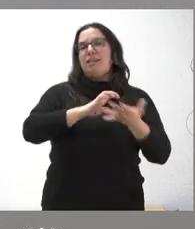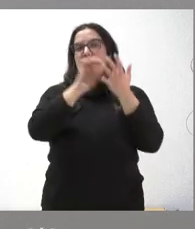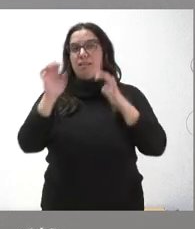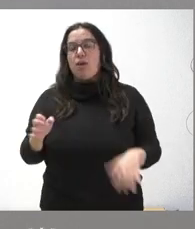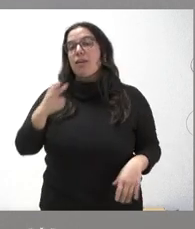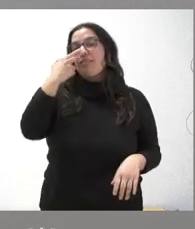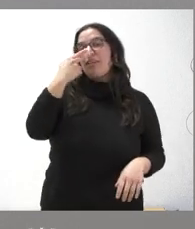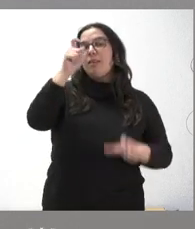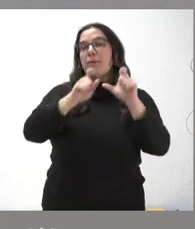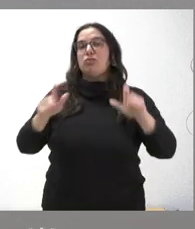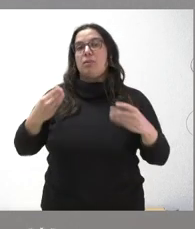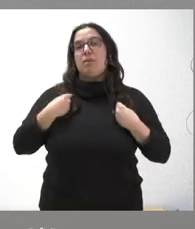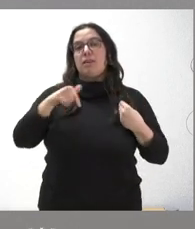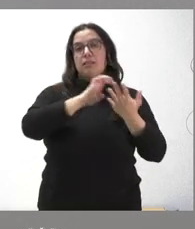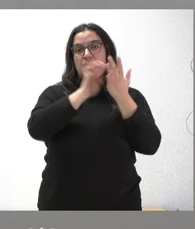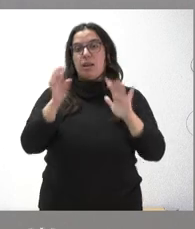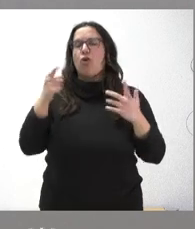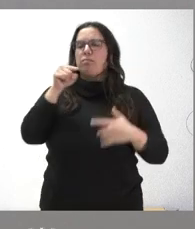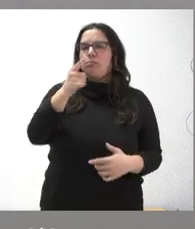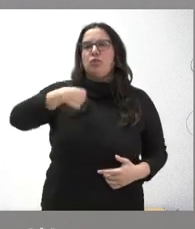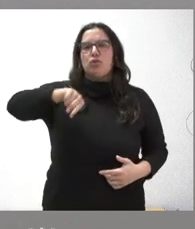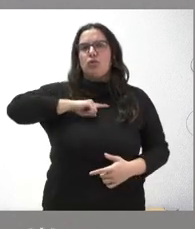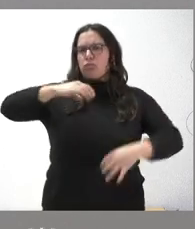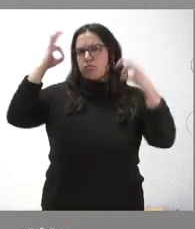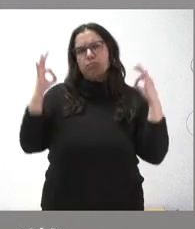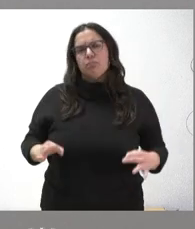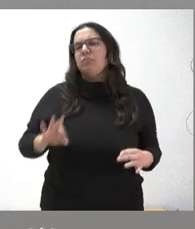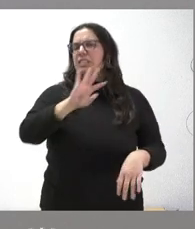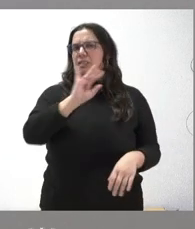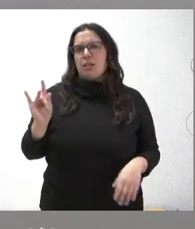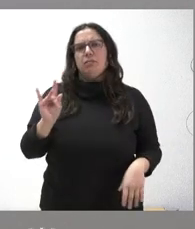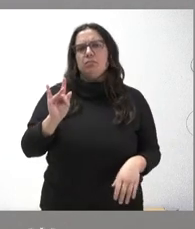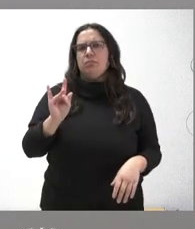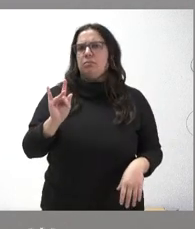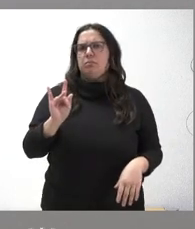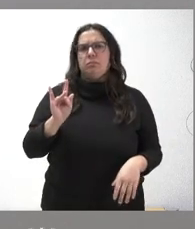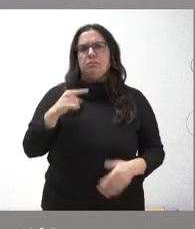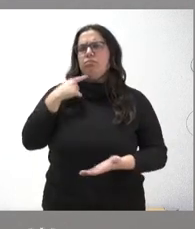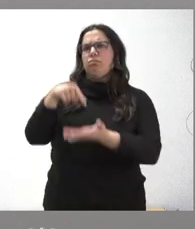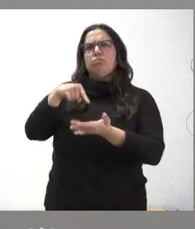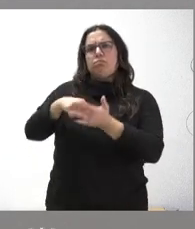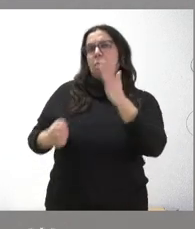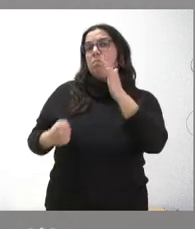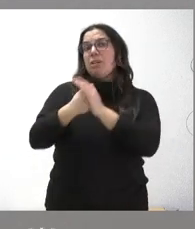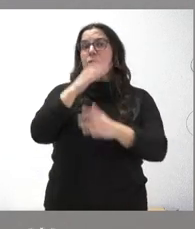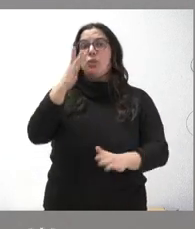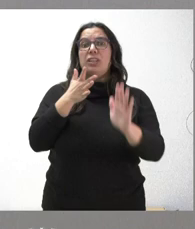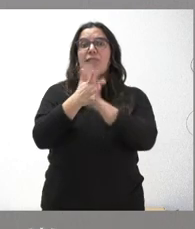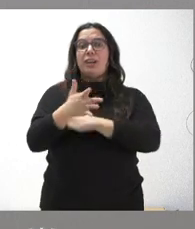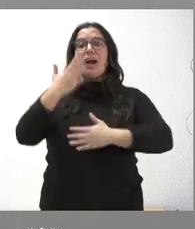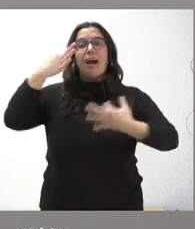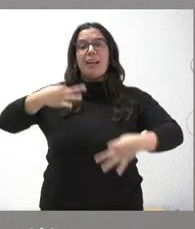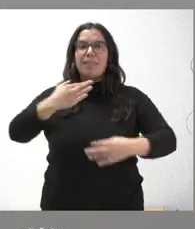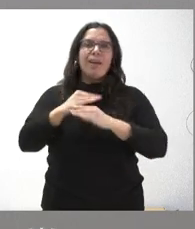de las personas de Castilla de León y ahí sí amos a ser firmes lo más firmes y contundentes que podamos porque se trata de garantizar la igualdad entre